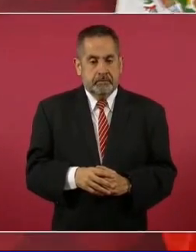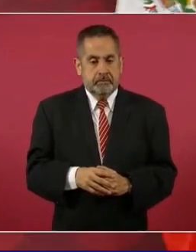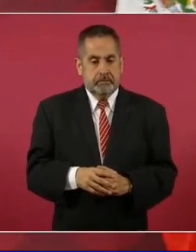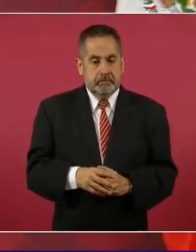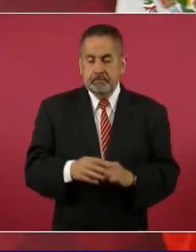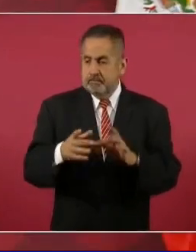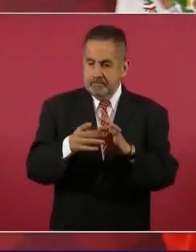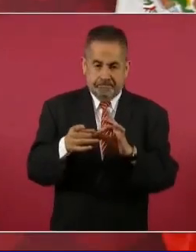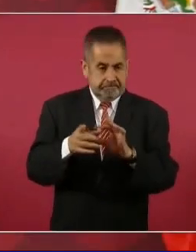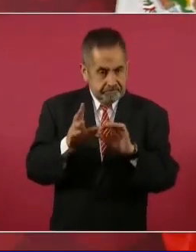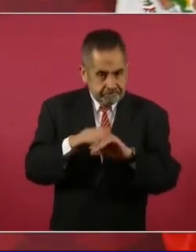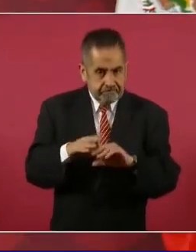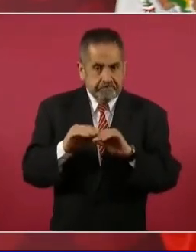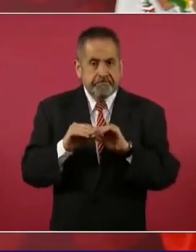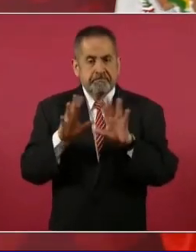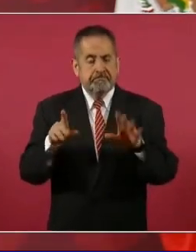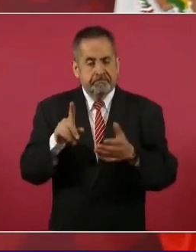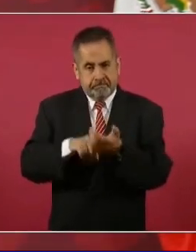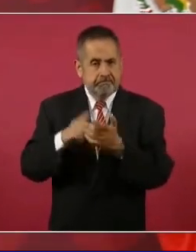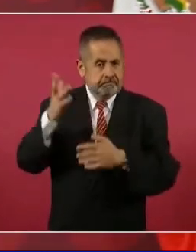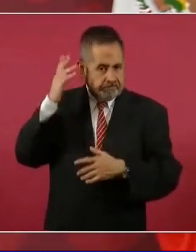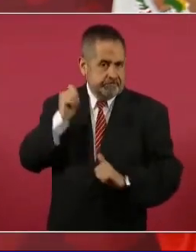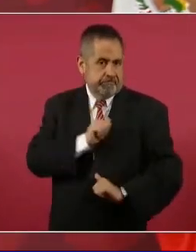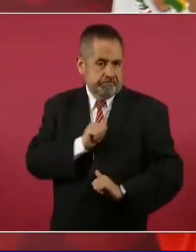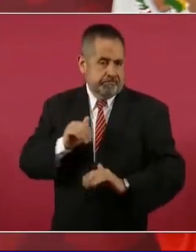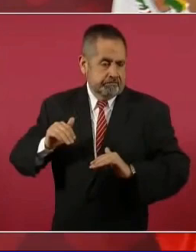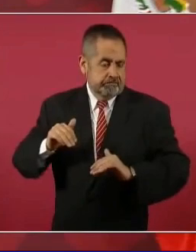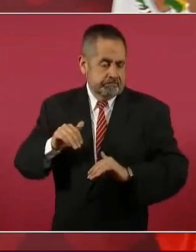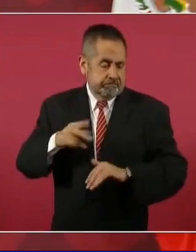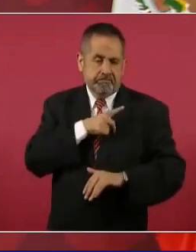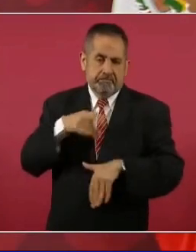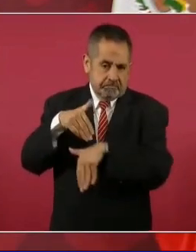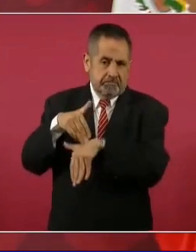aclarado desde el principio y actuado desde el principio